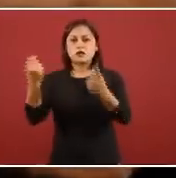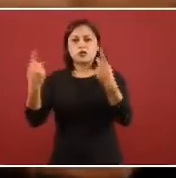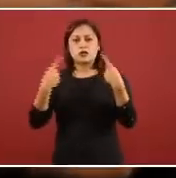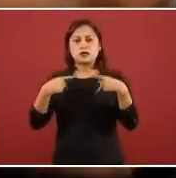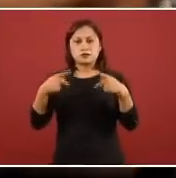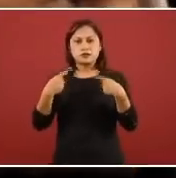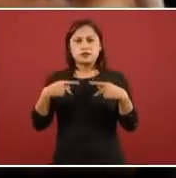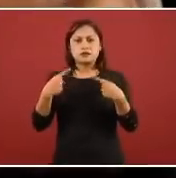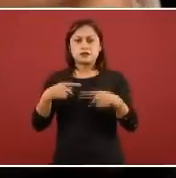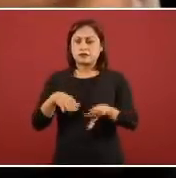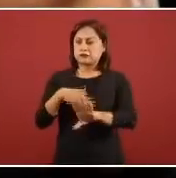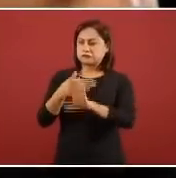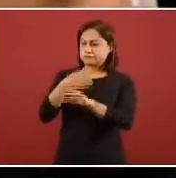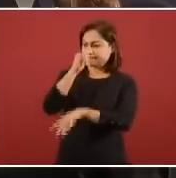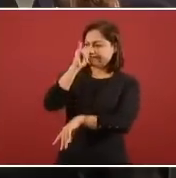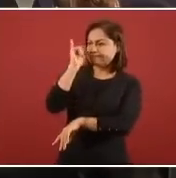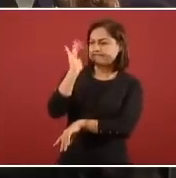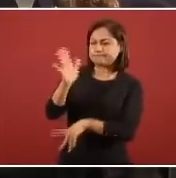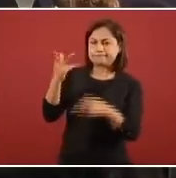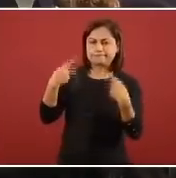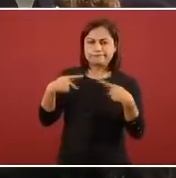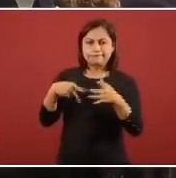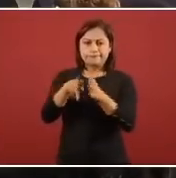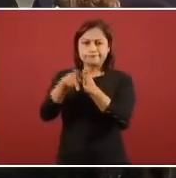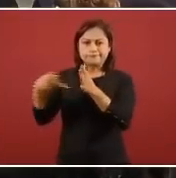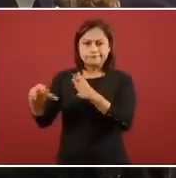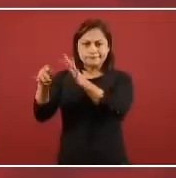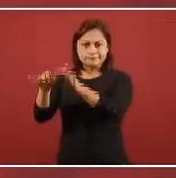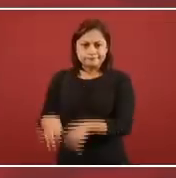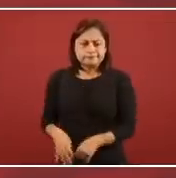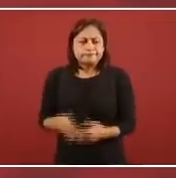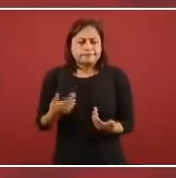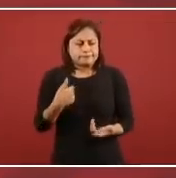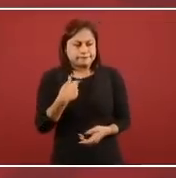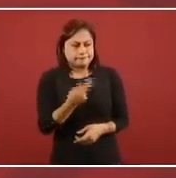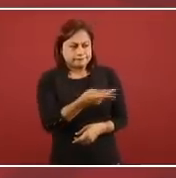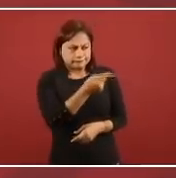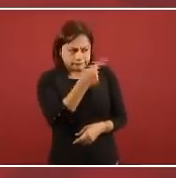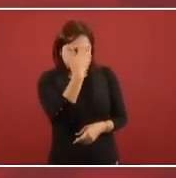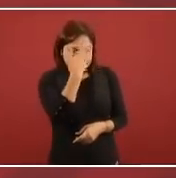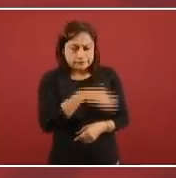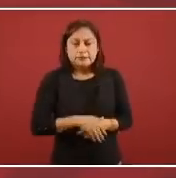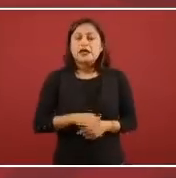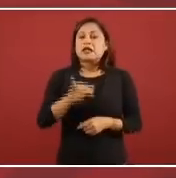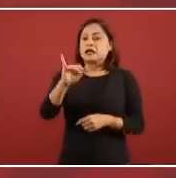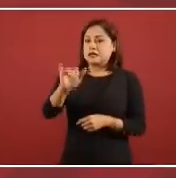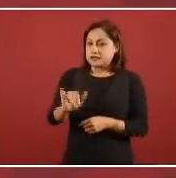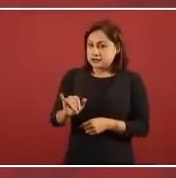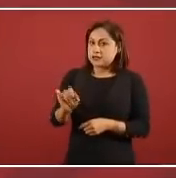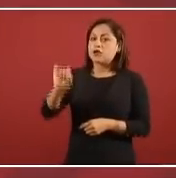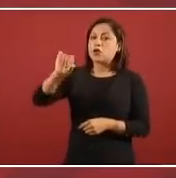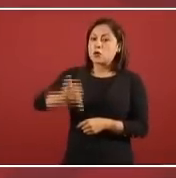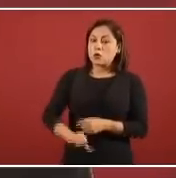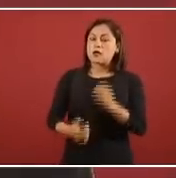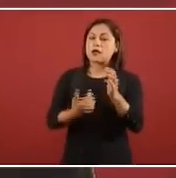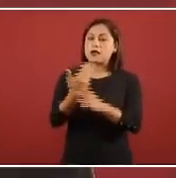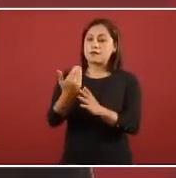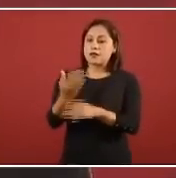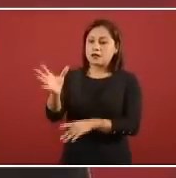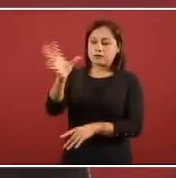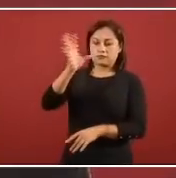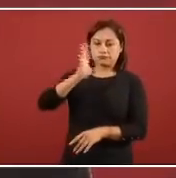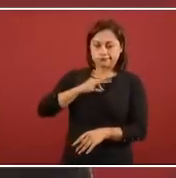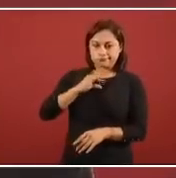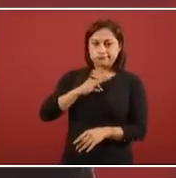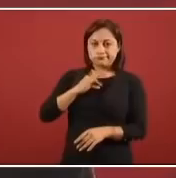los periodistas? Supe hoy por la mañana, me informaron de